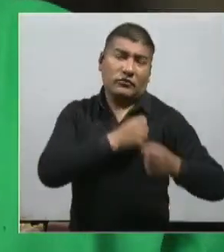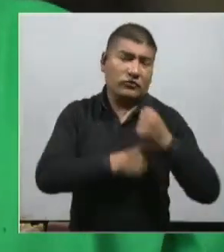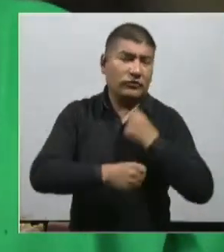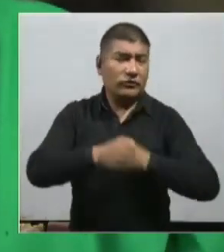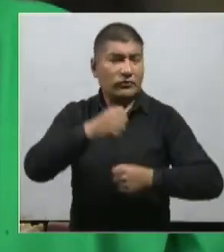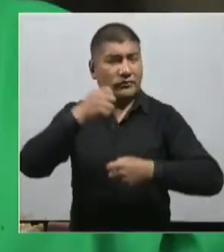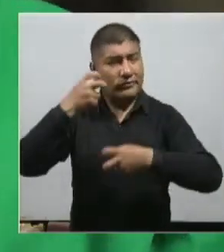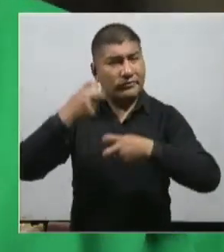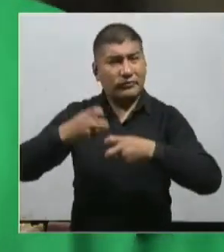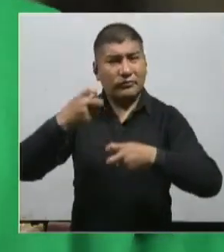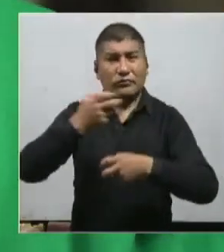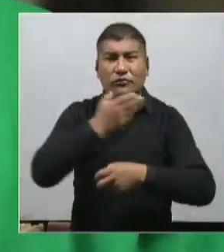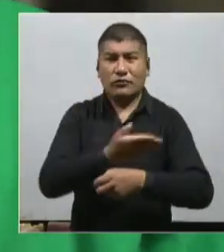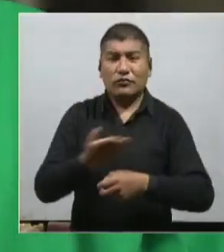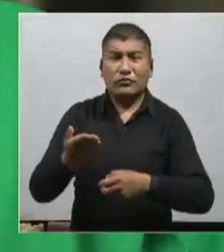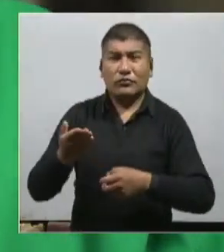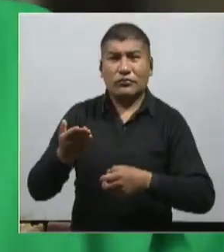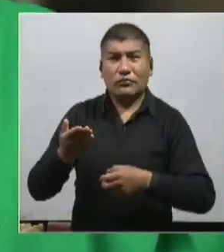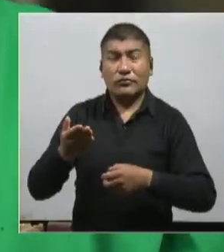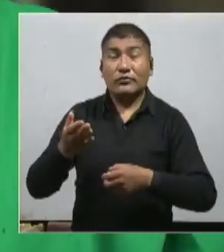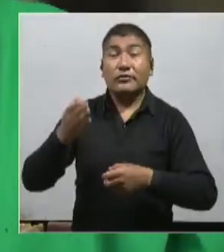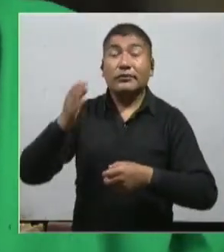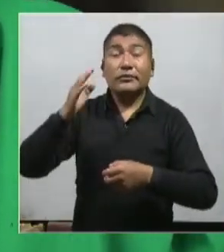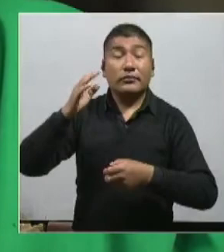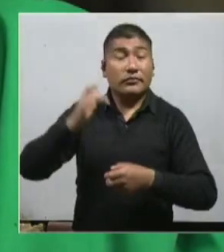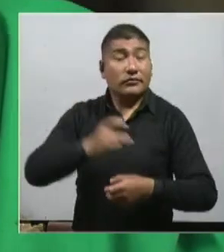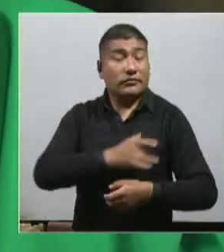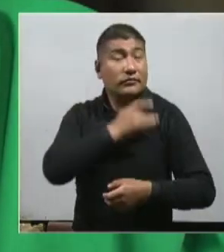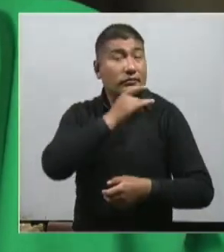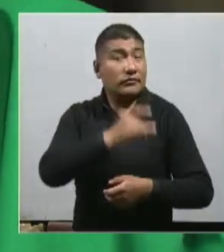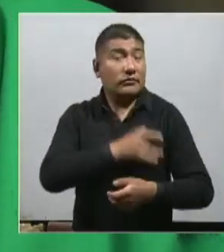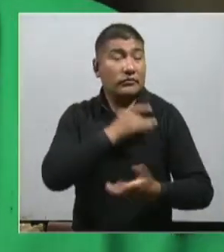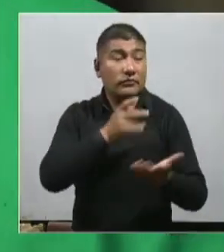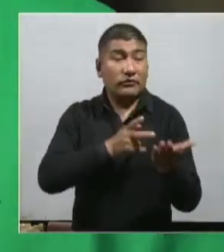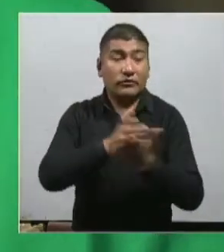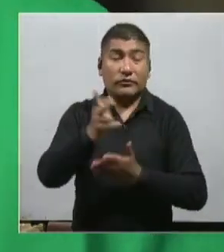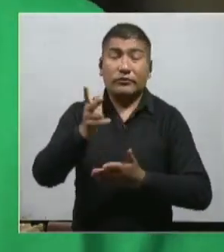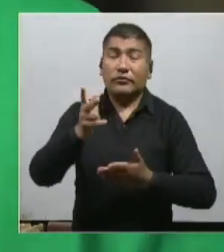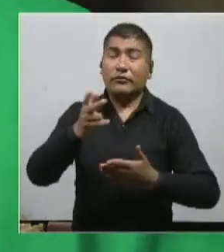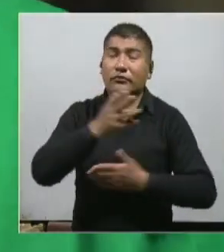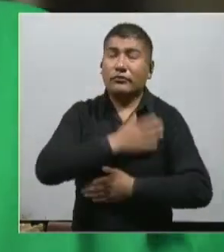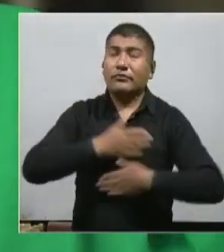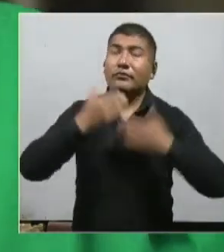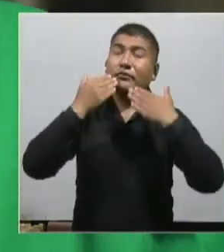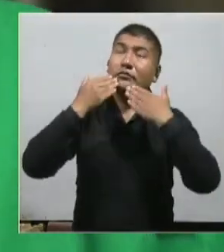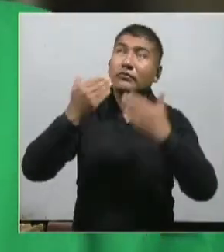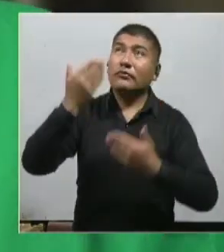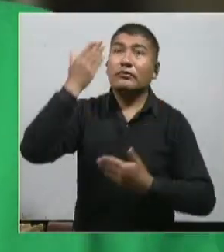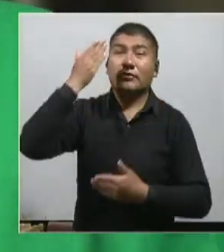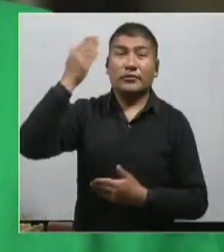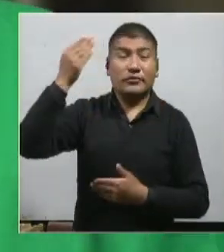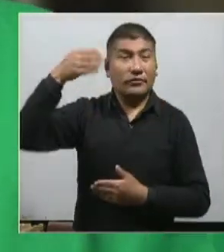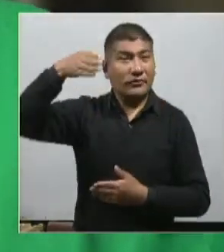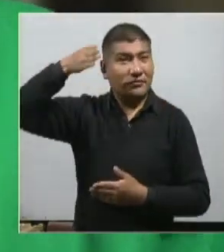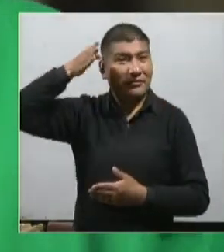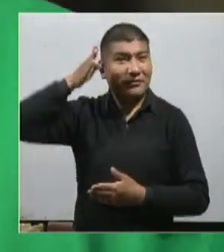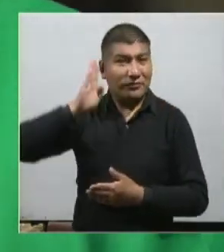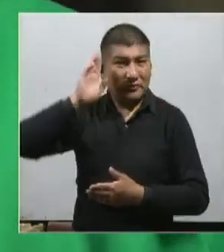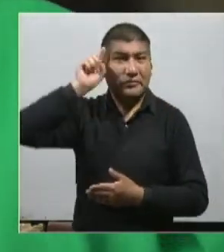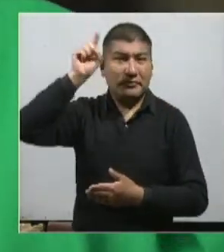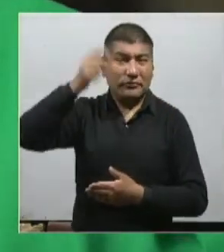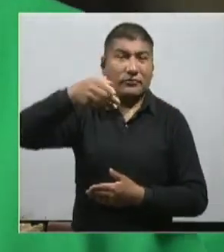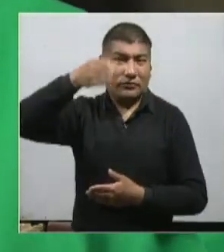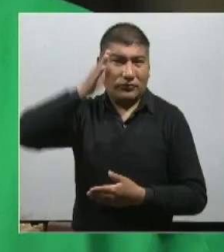las dificultades, y que nos sintamos realmente agradecidos con ese Dios que es el Dios